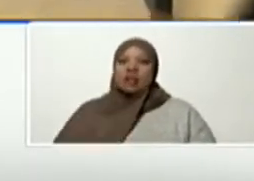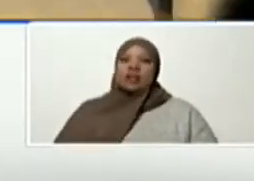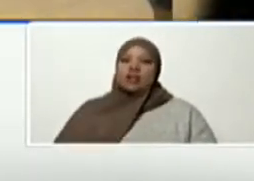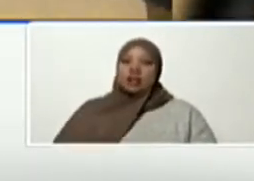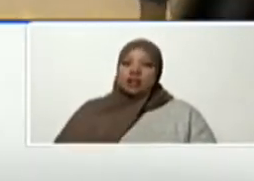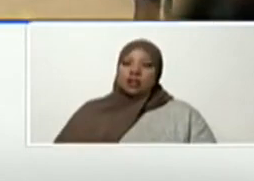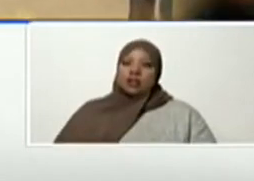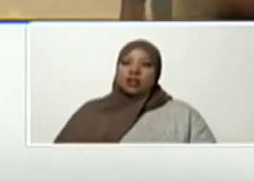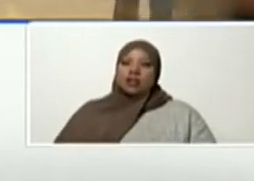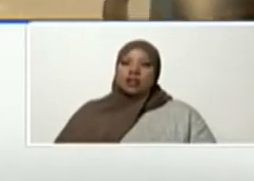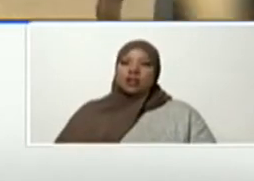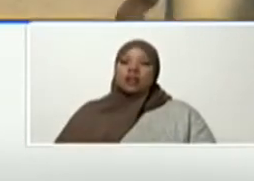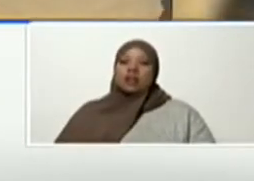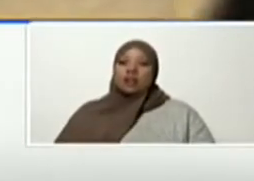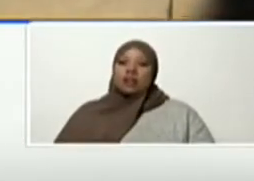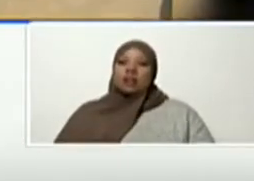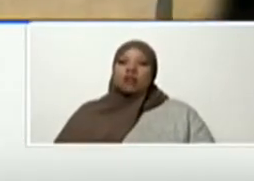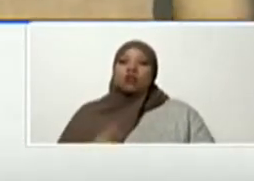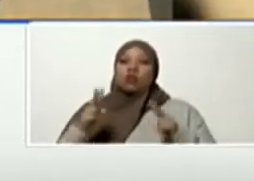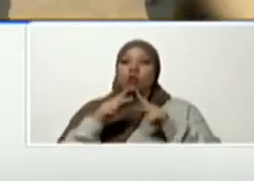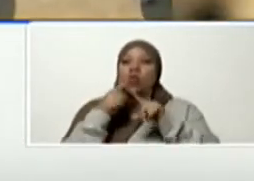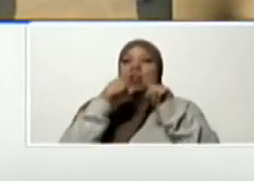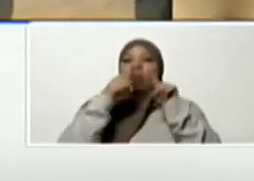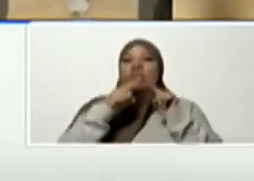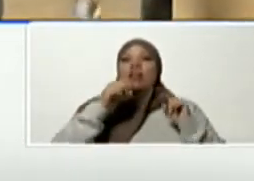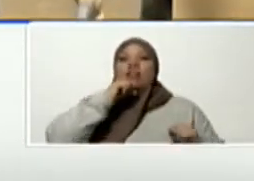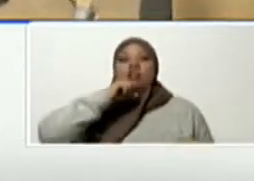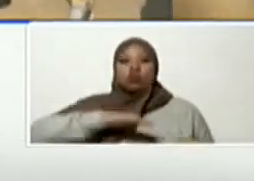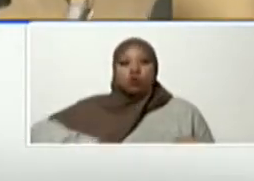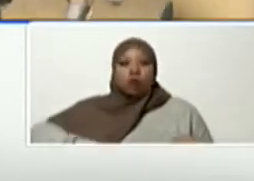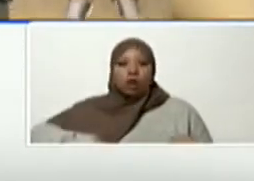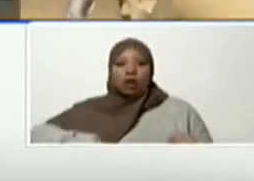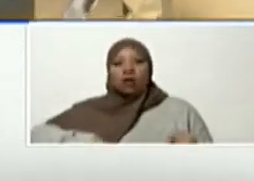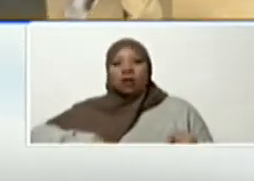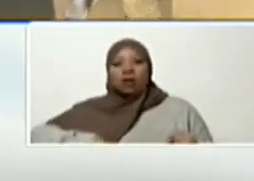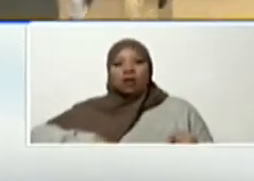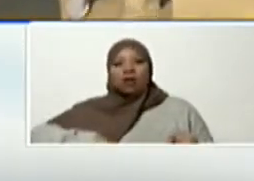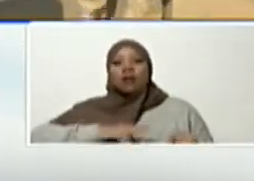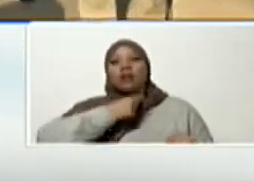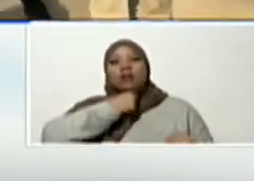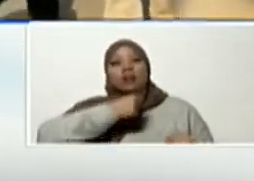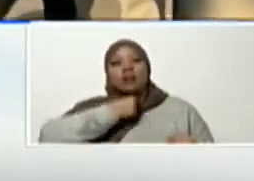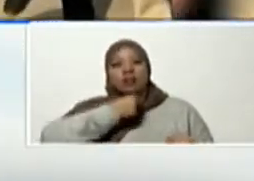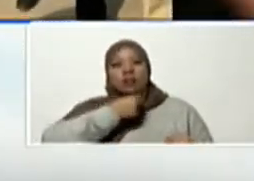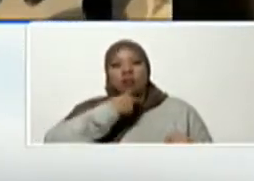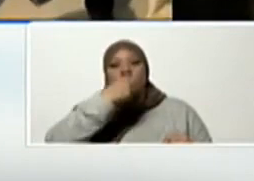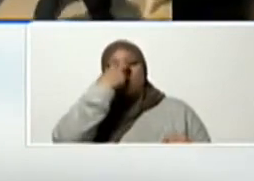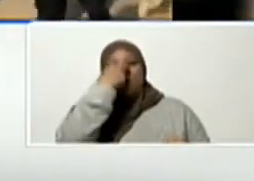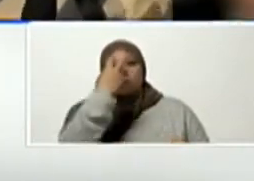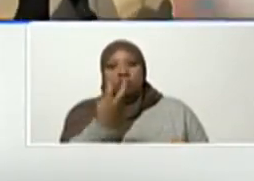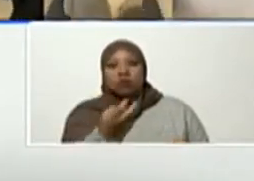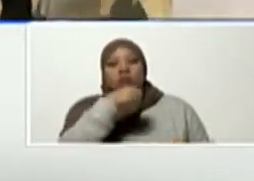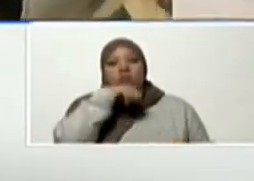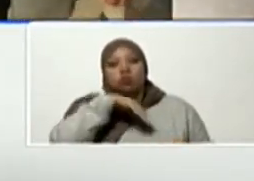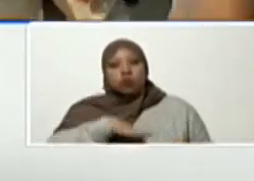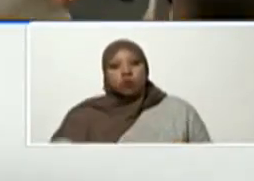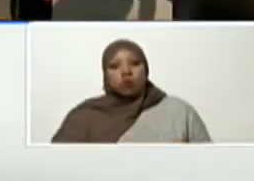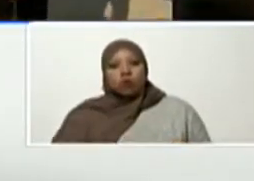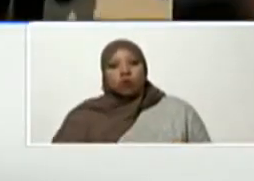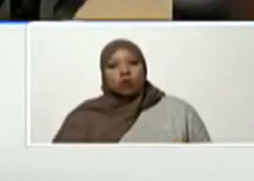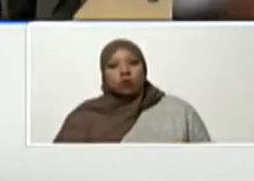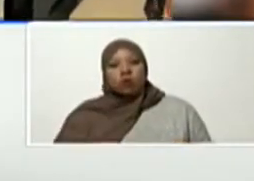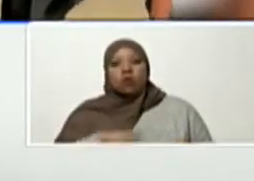que nos llevó a conocer estos lugares históricos. Siempre nos gusta en los países conocer su historia, entrar